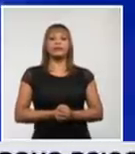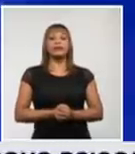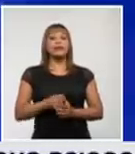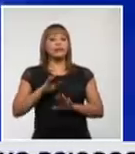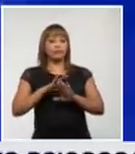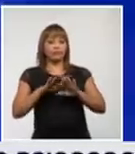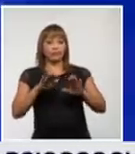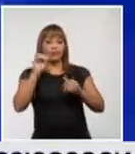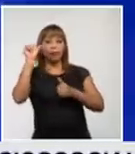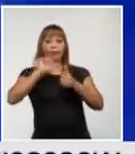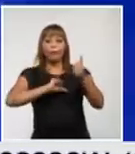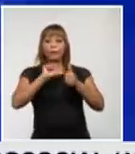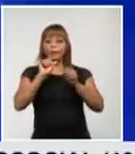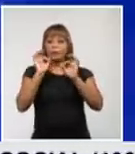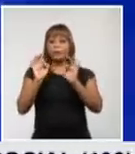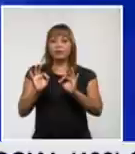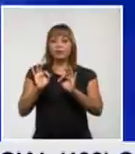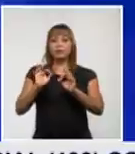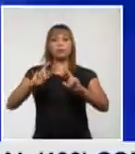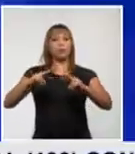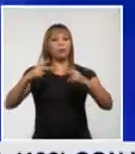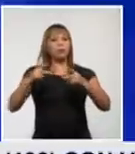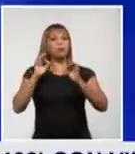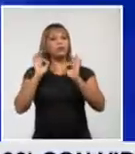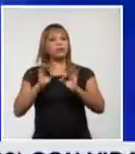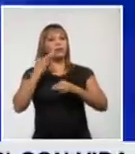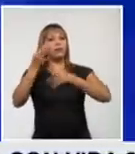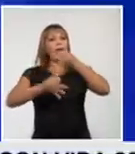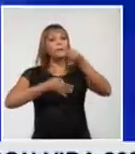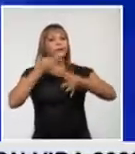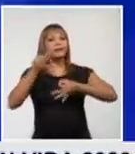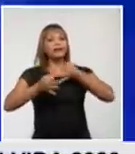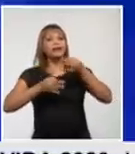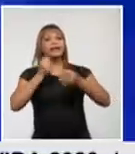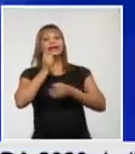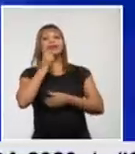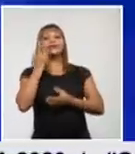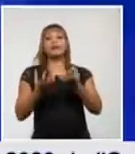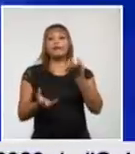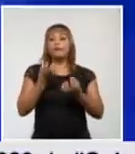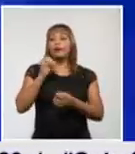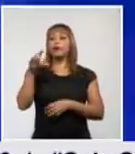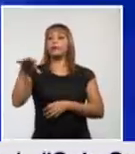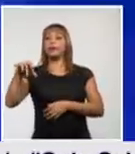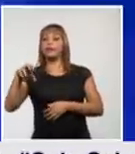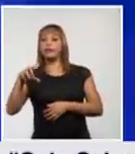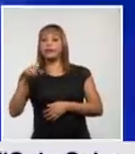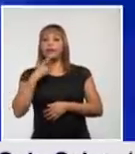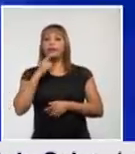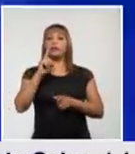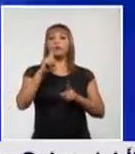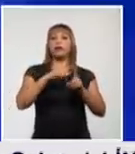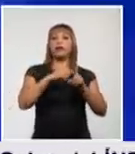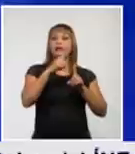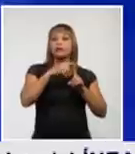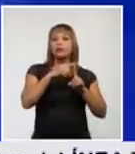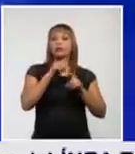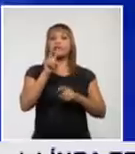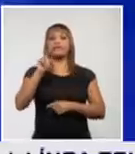comportamiento y reiteramos siempre que Cienfuegos, Pinar del Río, Las Tunas, Villa